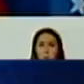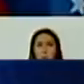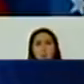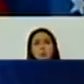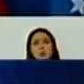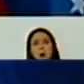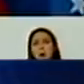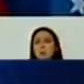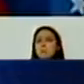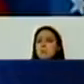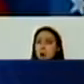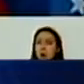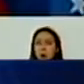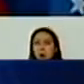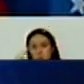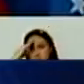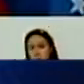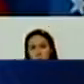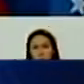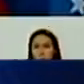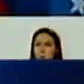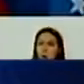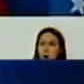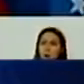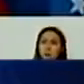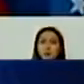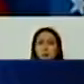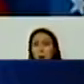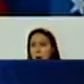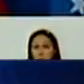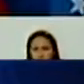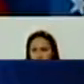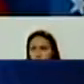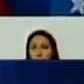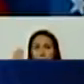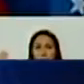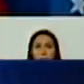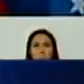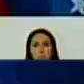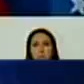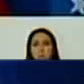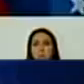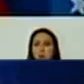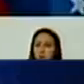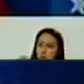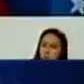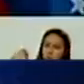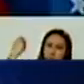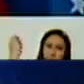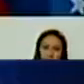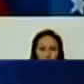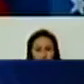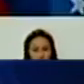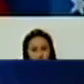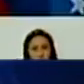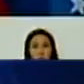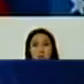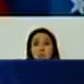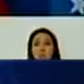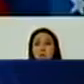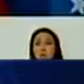alto, se dieron a la fuga, siendo perseguidos y capturados. En los sacos se encontraron 151 panelas